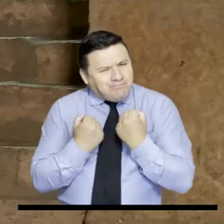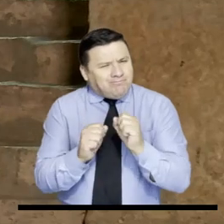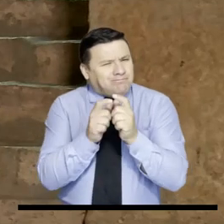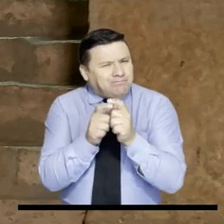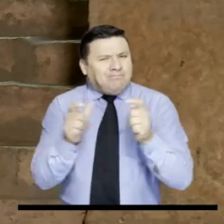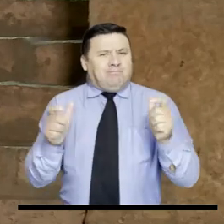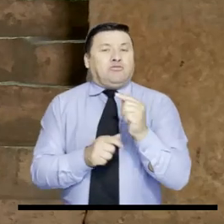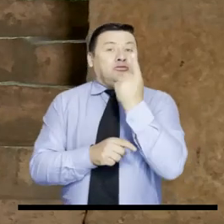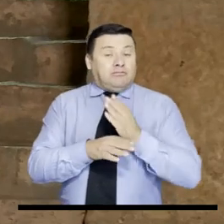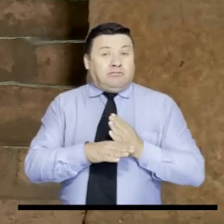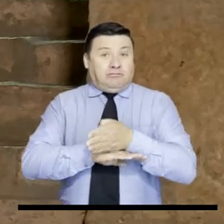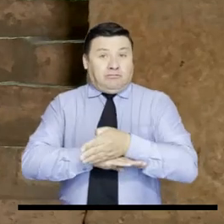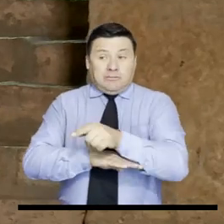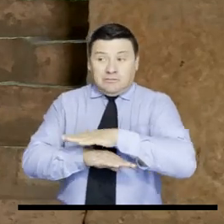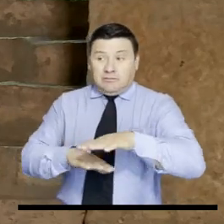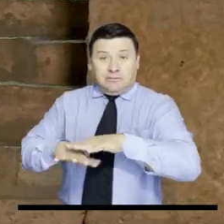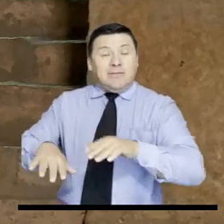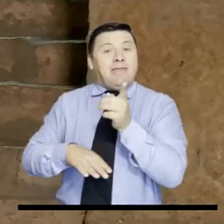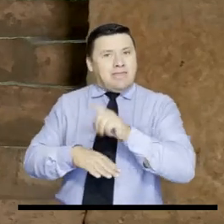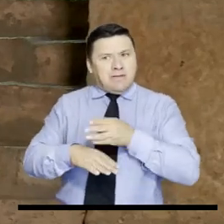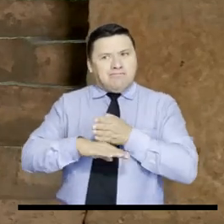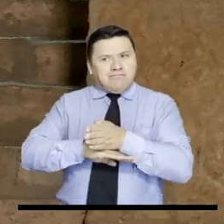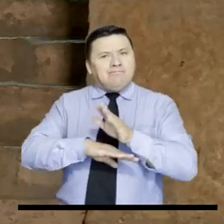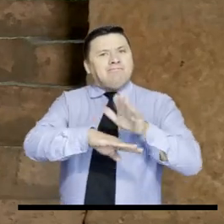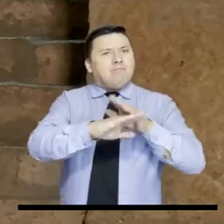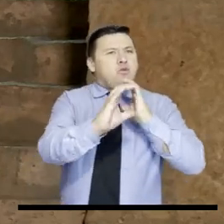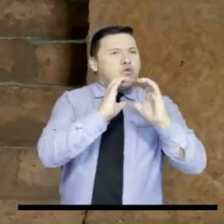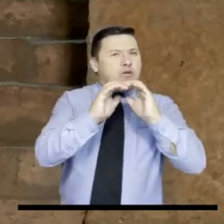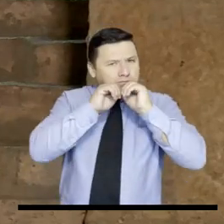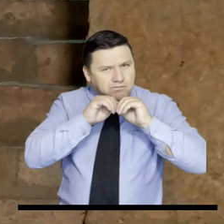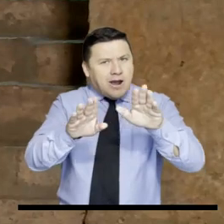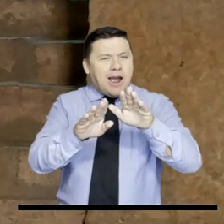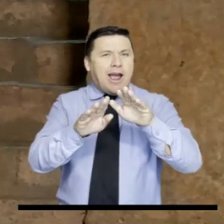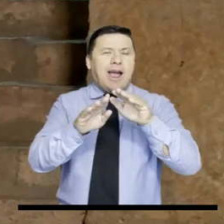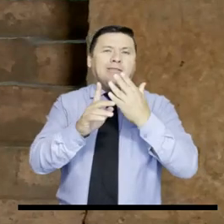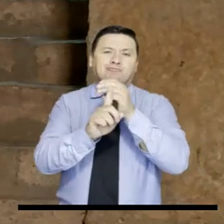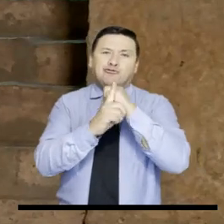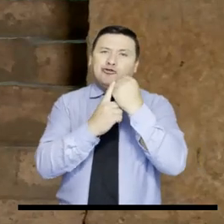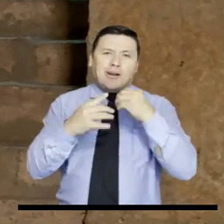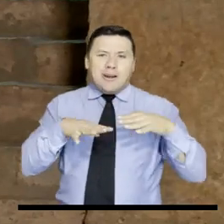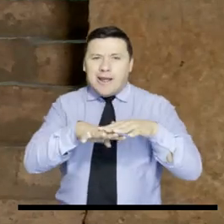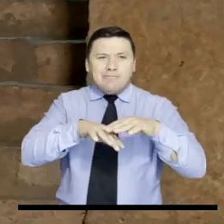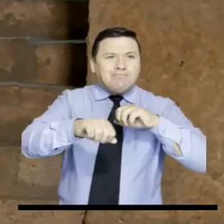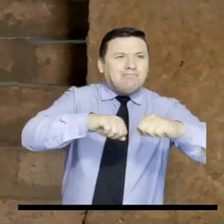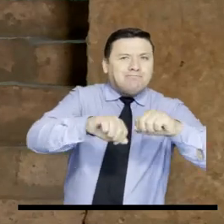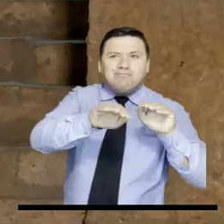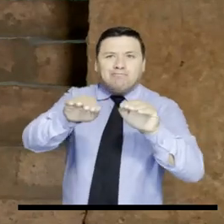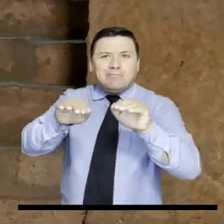grande, no solo a través de estos espacios, sino a través de medios de comunicación y de redes sociales, para que la gente se entere que